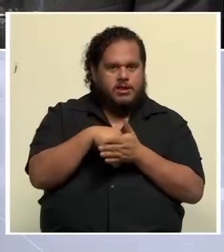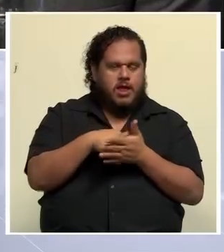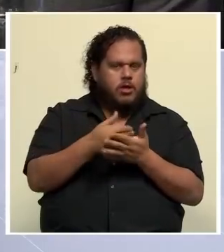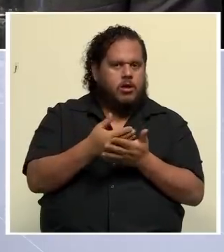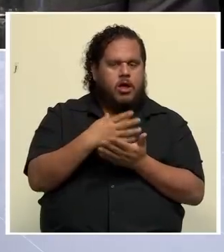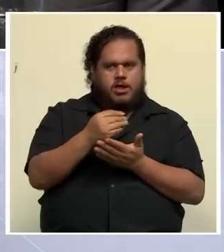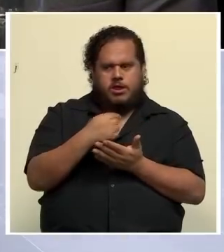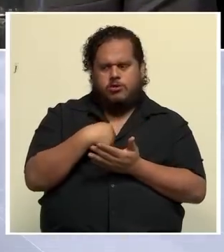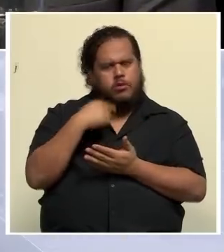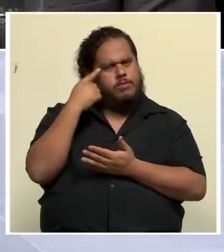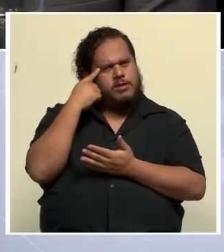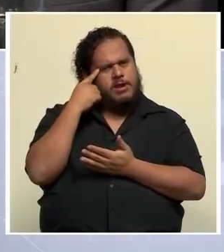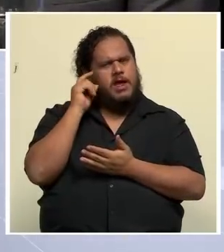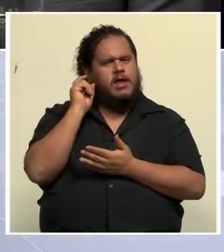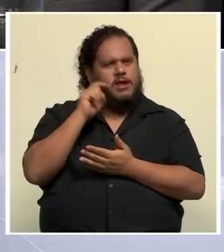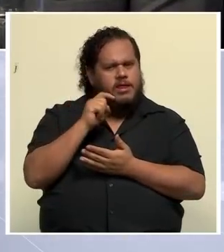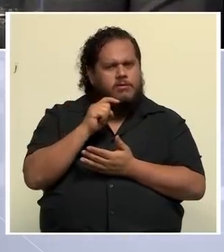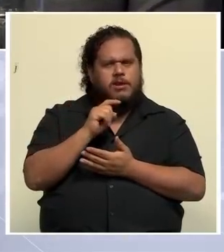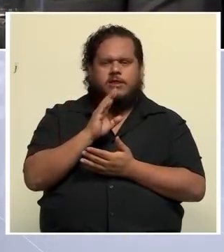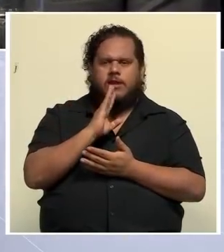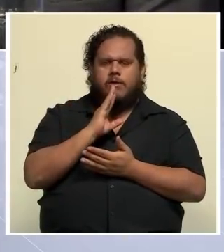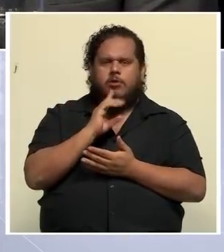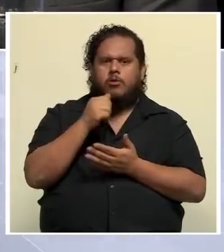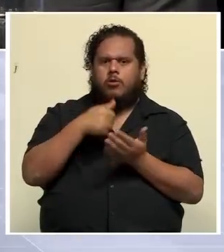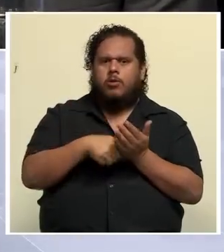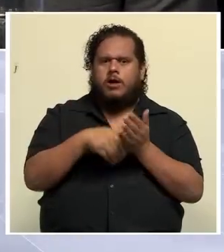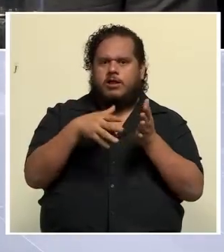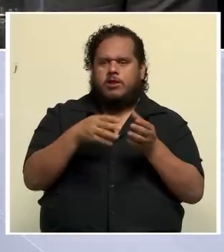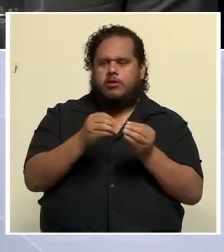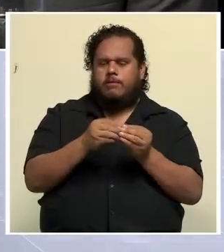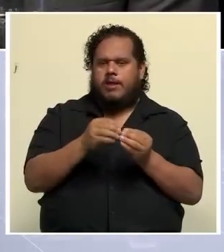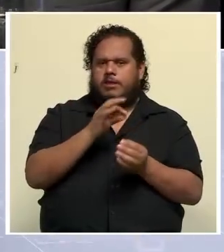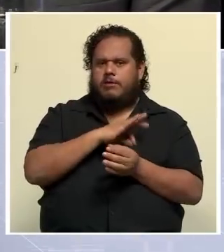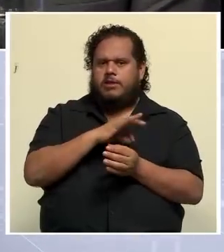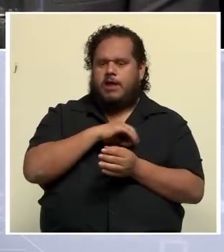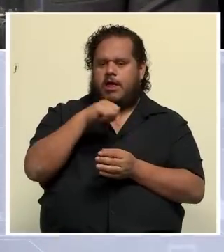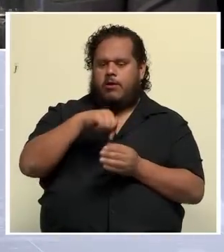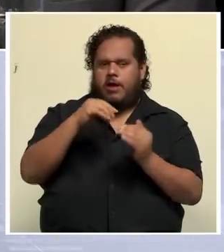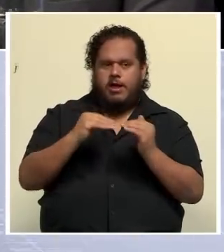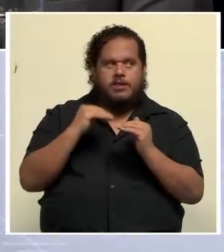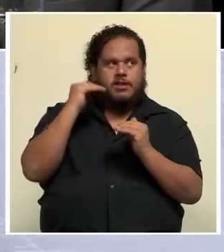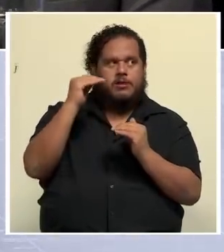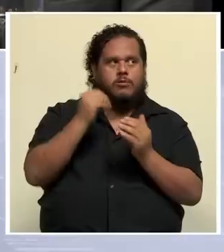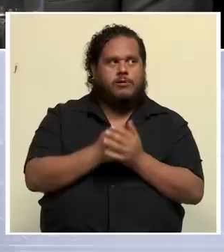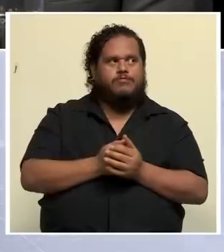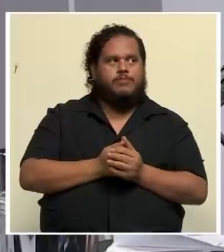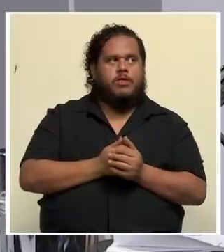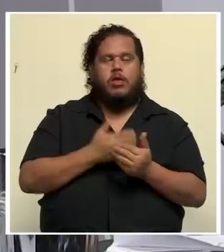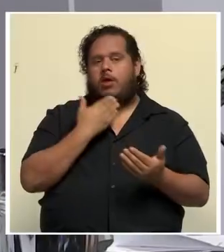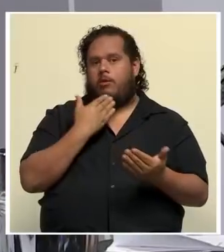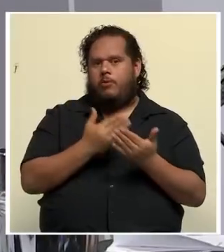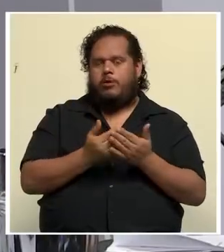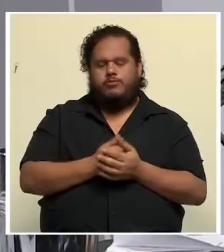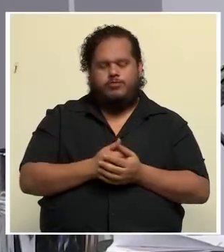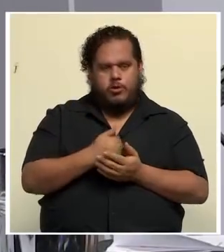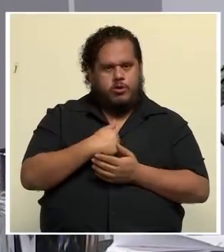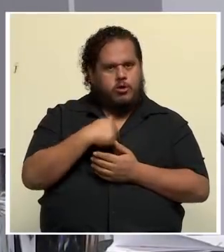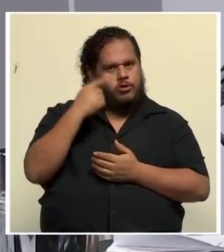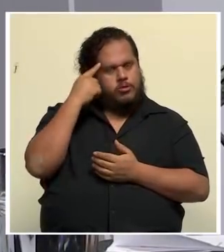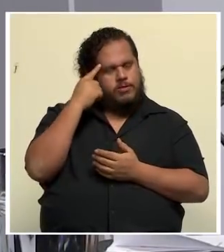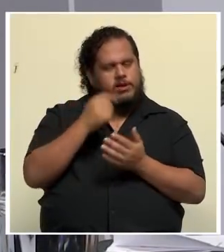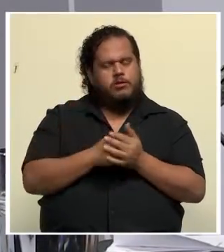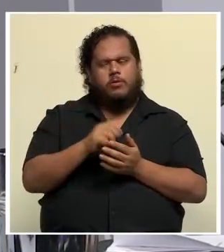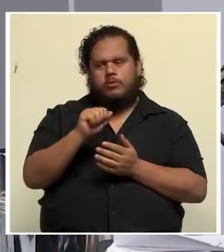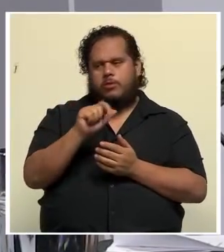Yo pensaría que debería estar hablando con un candidato más aventajado a esta altura. Bueno, yo pienso, don